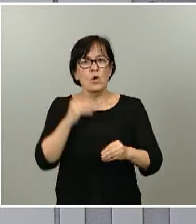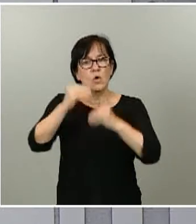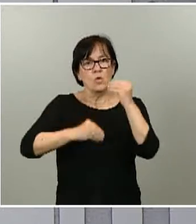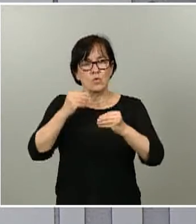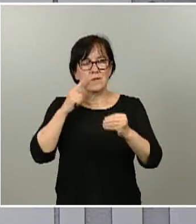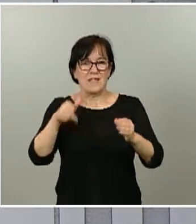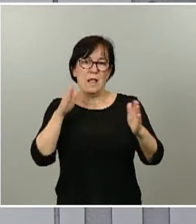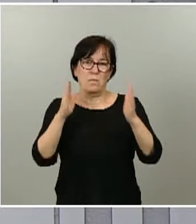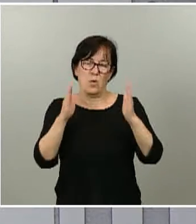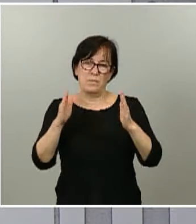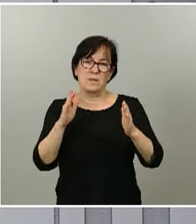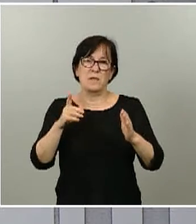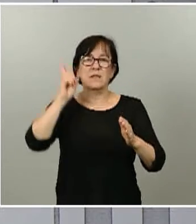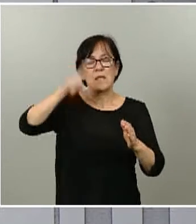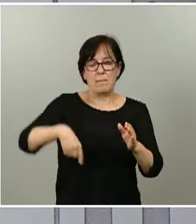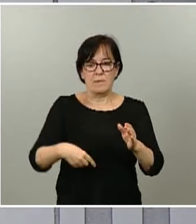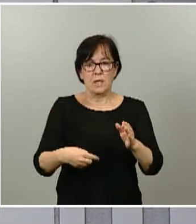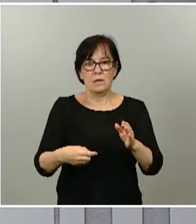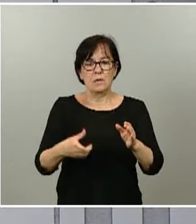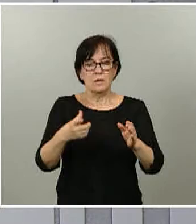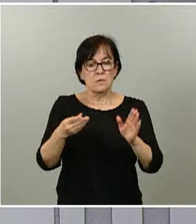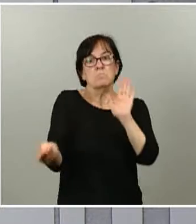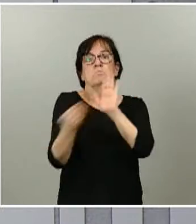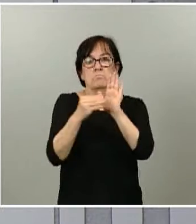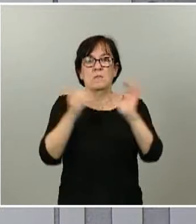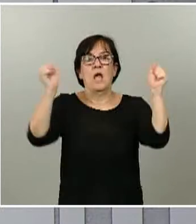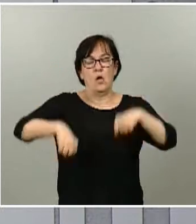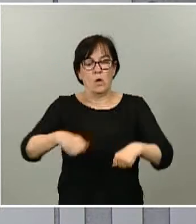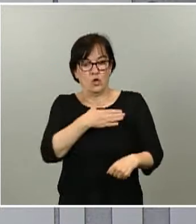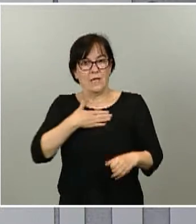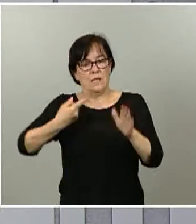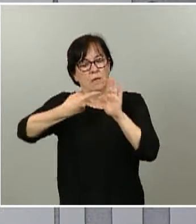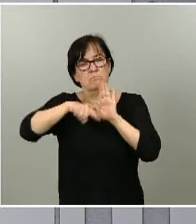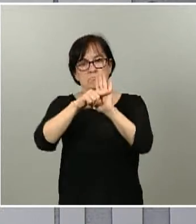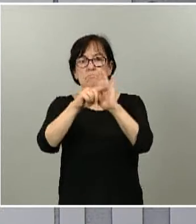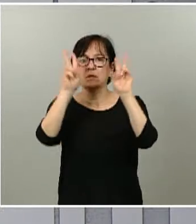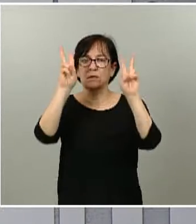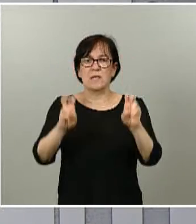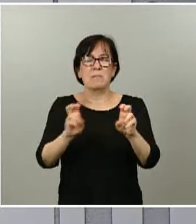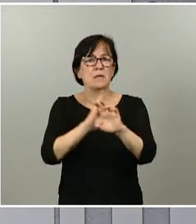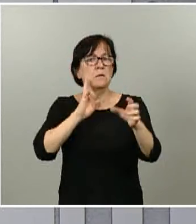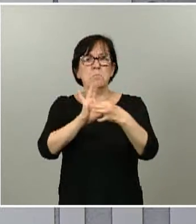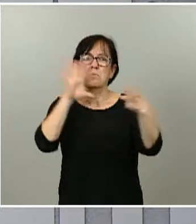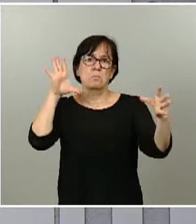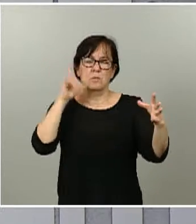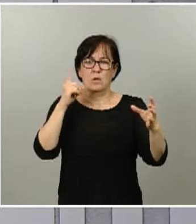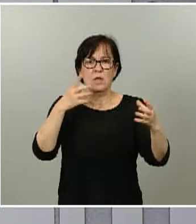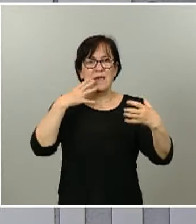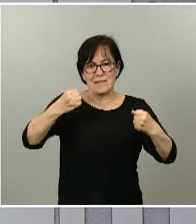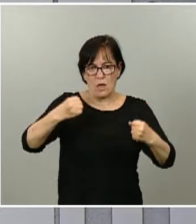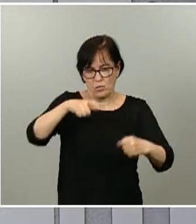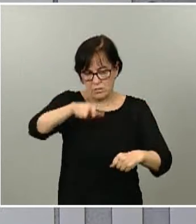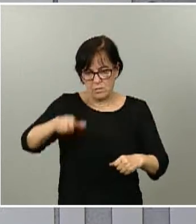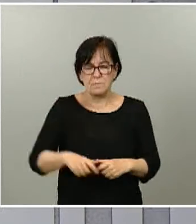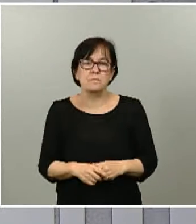para también incorporar a sus acuerdos algunas pretensiones o algunas cuestiones que nada tenían que ver con la salud de los ciudadanos. Y en